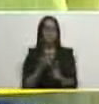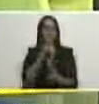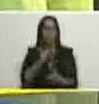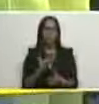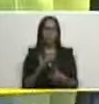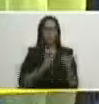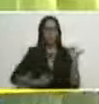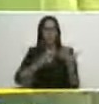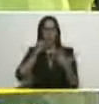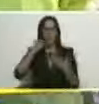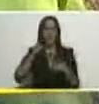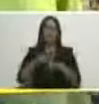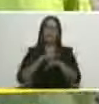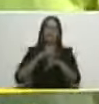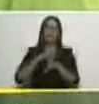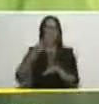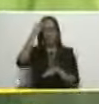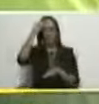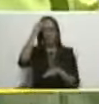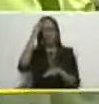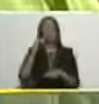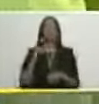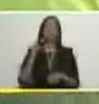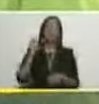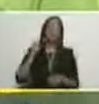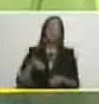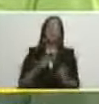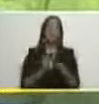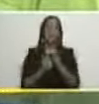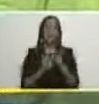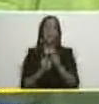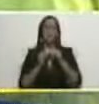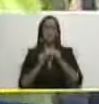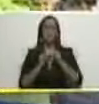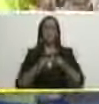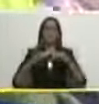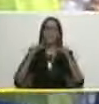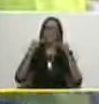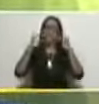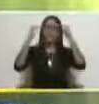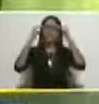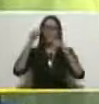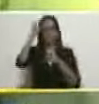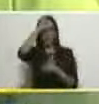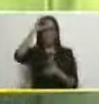Nicolás Maduro, ministro Mervin, para que también el deporte siga elevando la calidad.